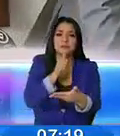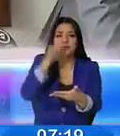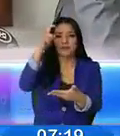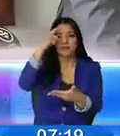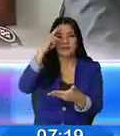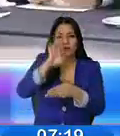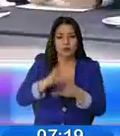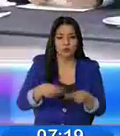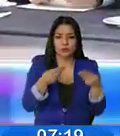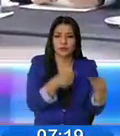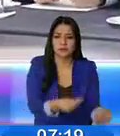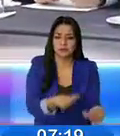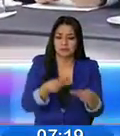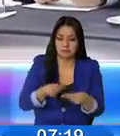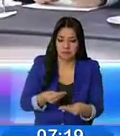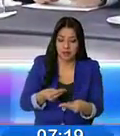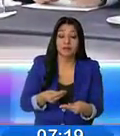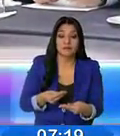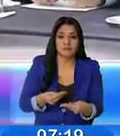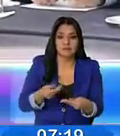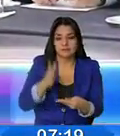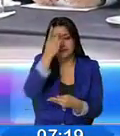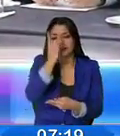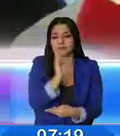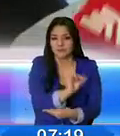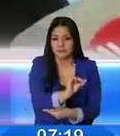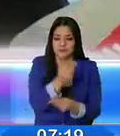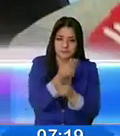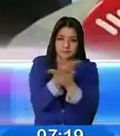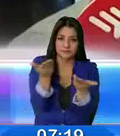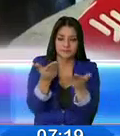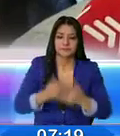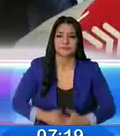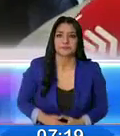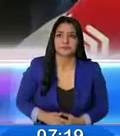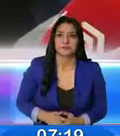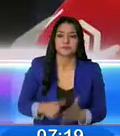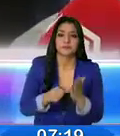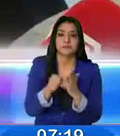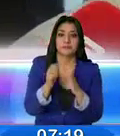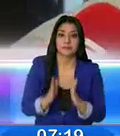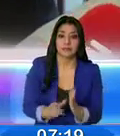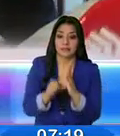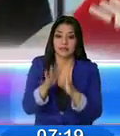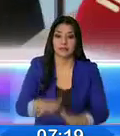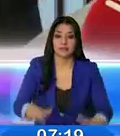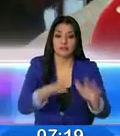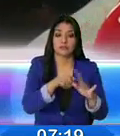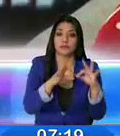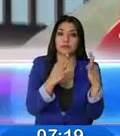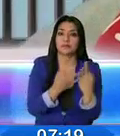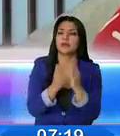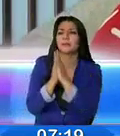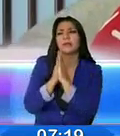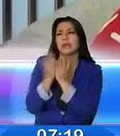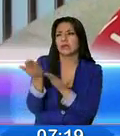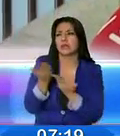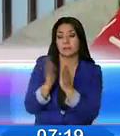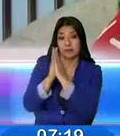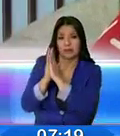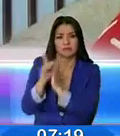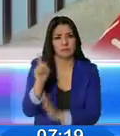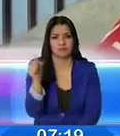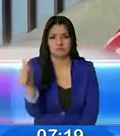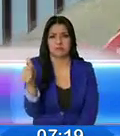gobierno ecuatoriano, ellos han tomado una decisión. Que los ministros no esperen a que las familias pidamos la información, sino